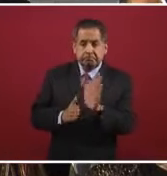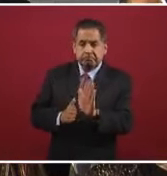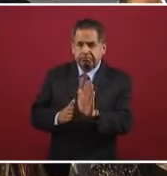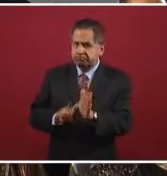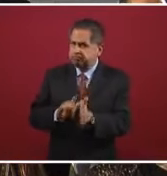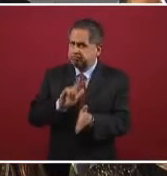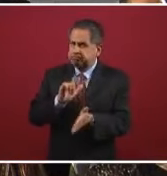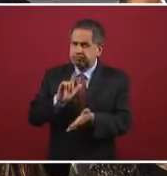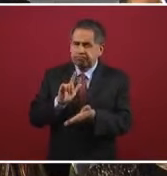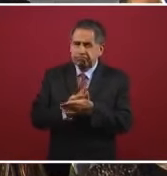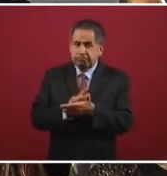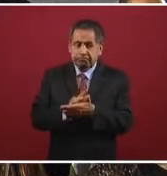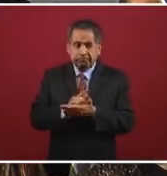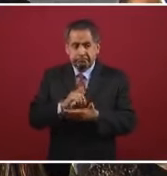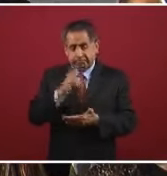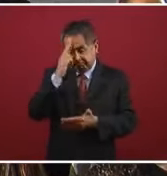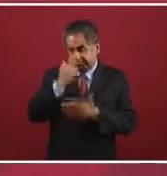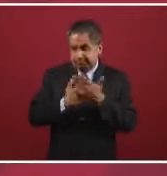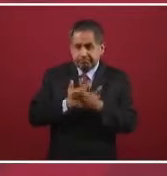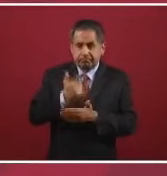va a haber derecho a fianza.